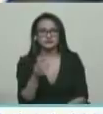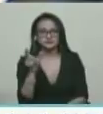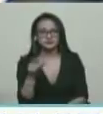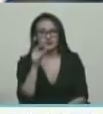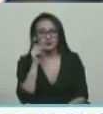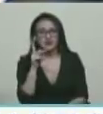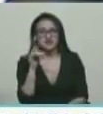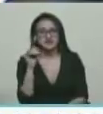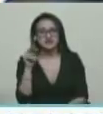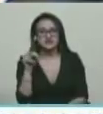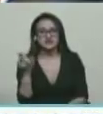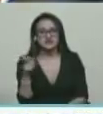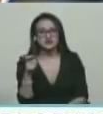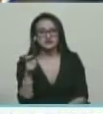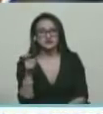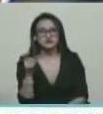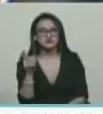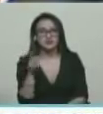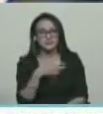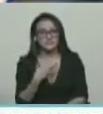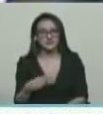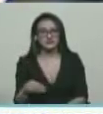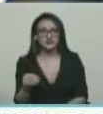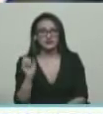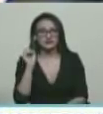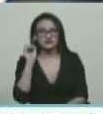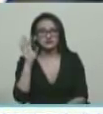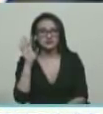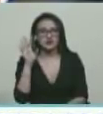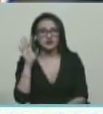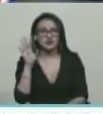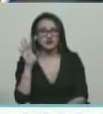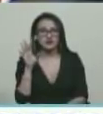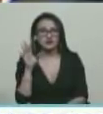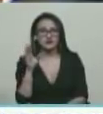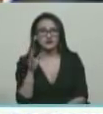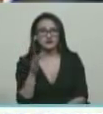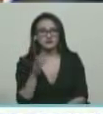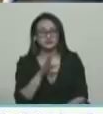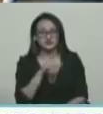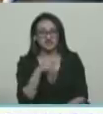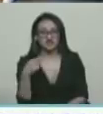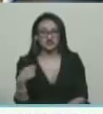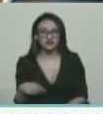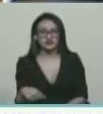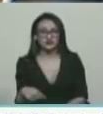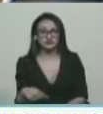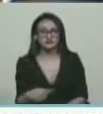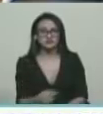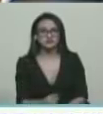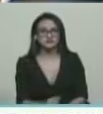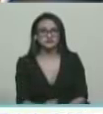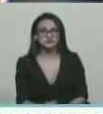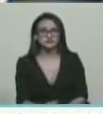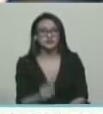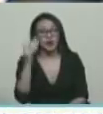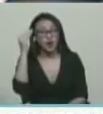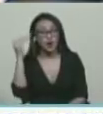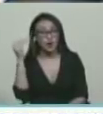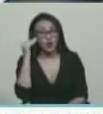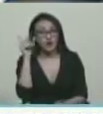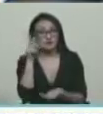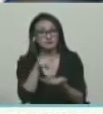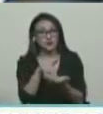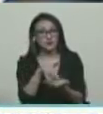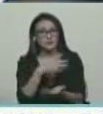Kim Jong-nan a nuestro país, presidente de la Asamblea Popular Suprema de la República Popular Democrática de Corea a nuestra